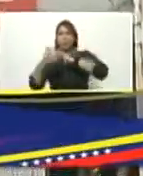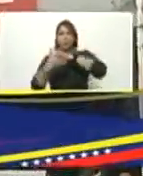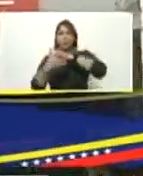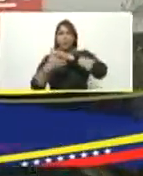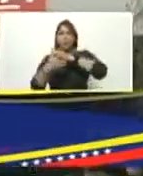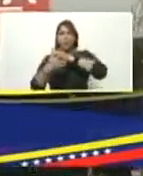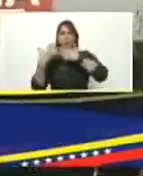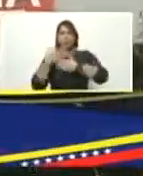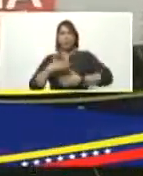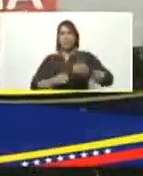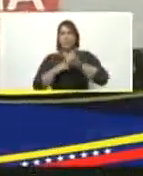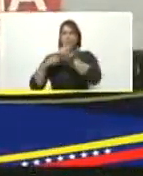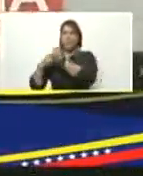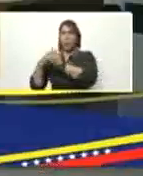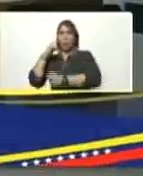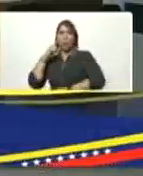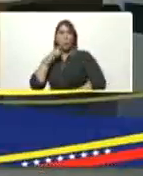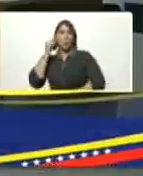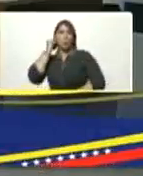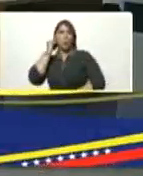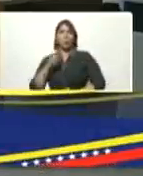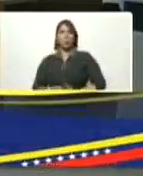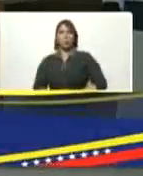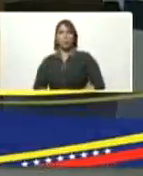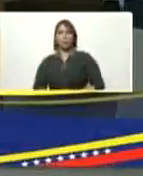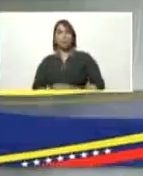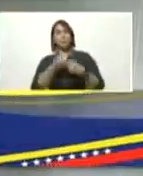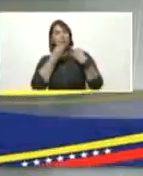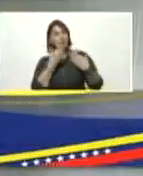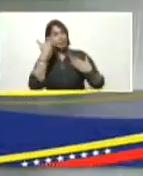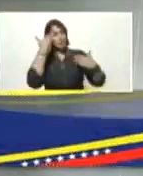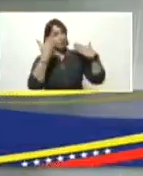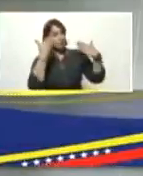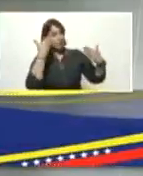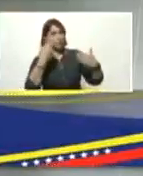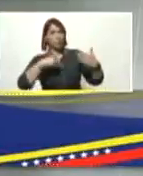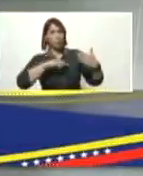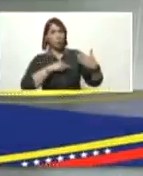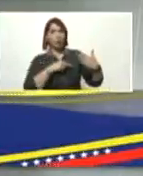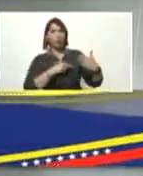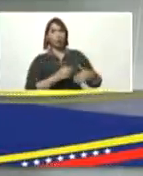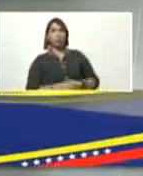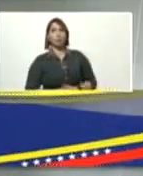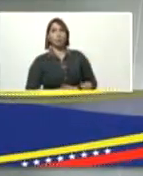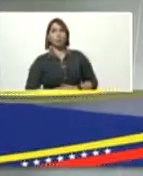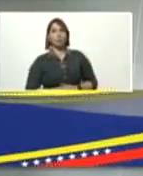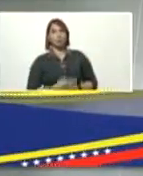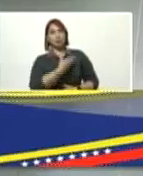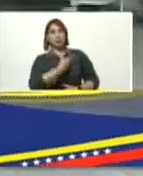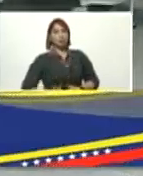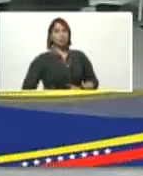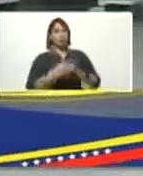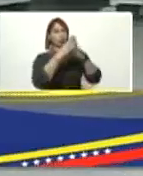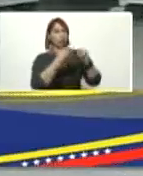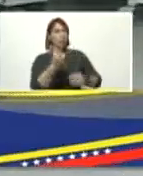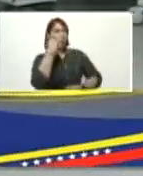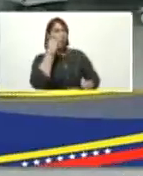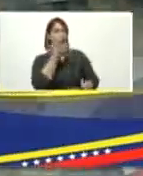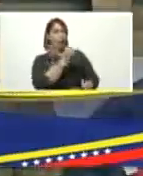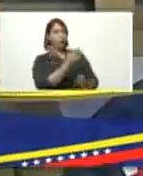de nuestras mujeres embarazadas, de nuestras mujeres madres. Bueno, un saludo a nuestro comandante presidente y a todas las mujeres que están